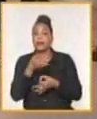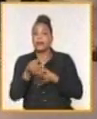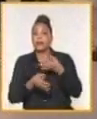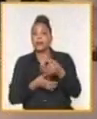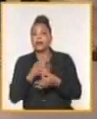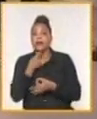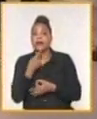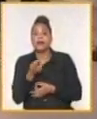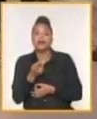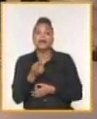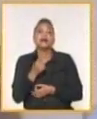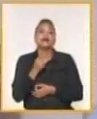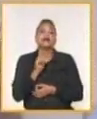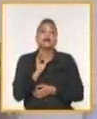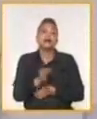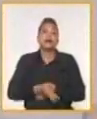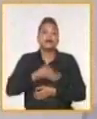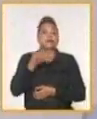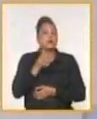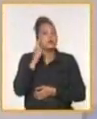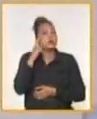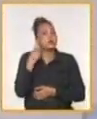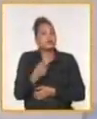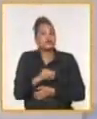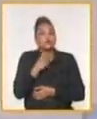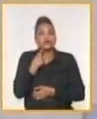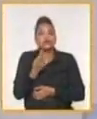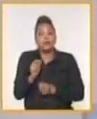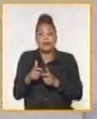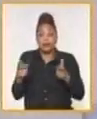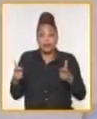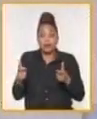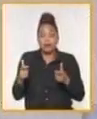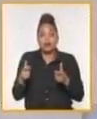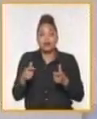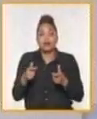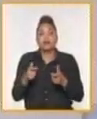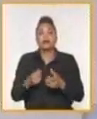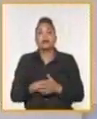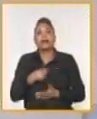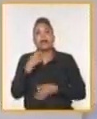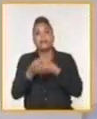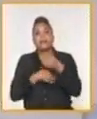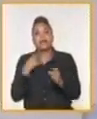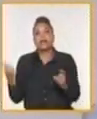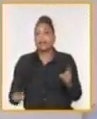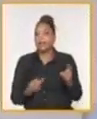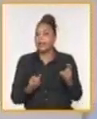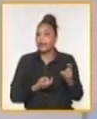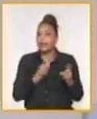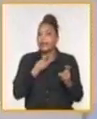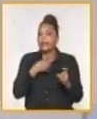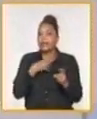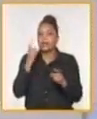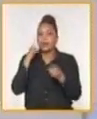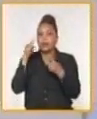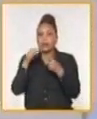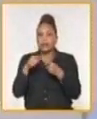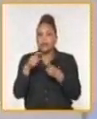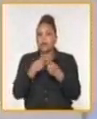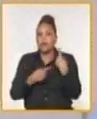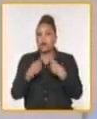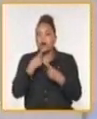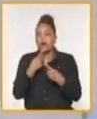nadie desconoce, y la mayoría de la gente afirma de que esta guerra tiene una